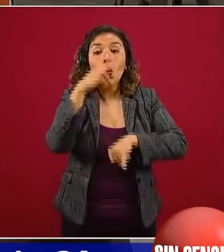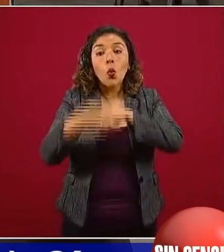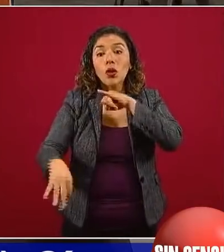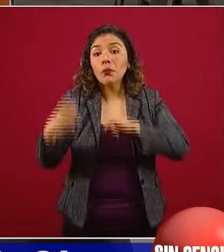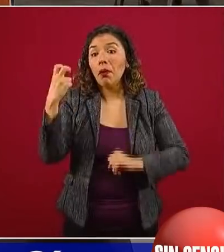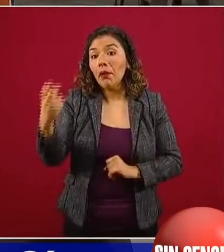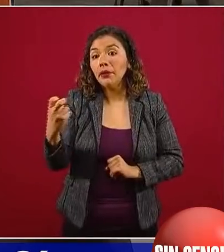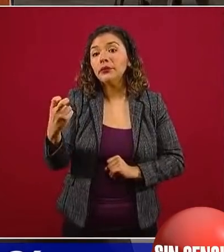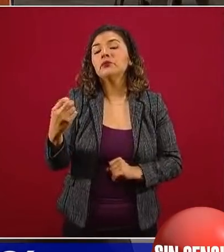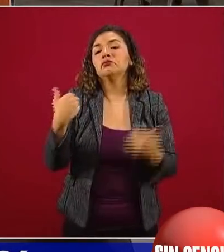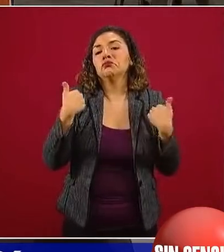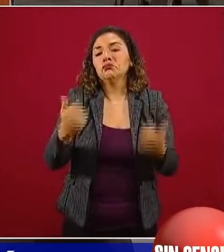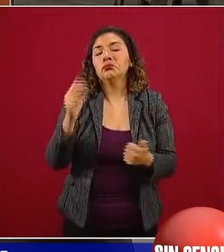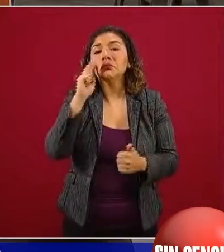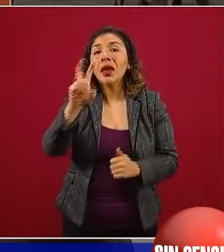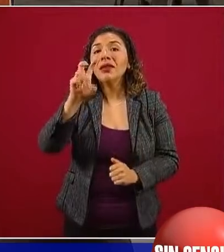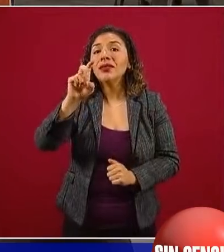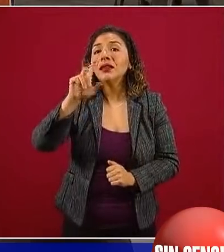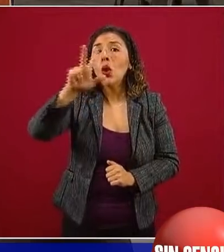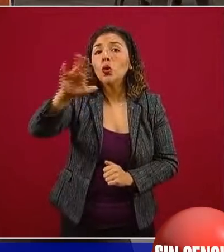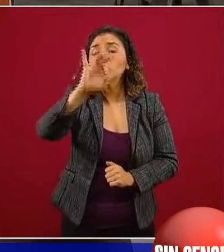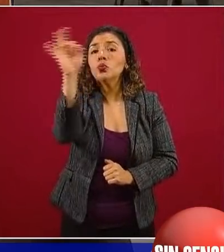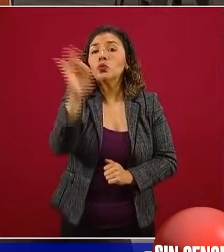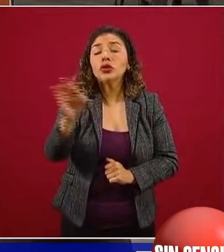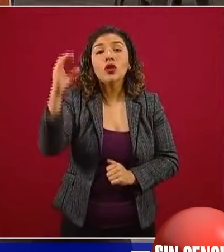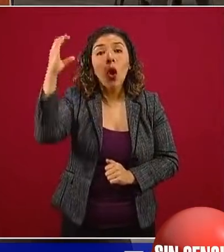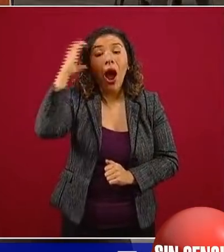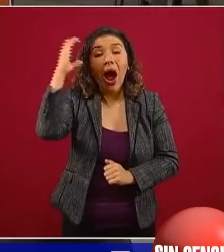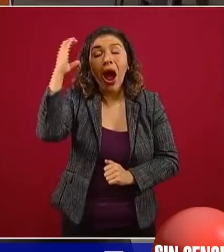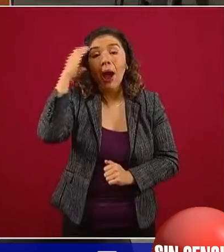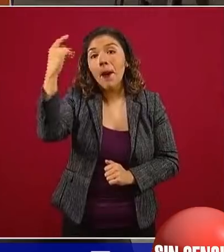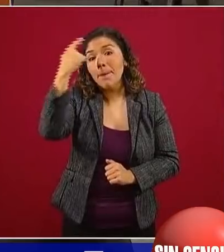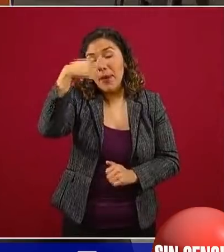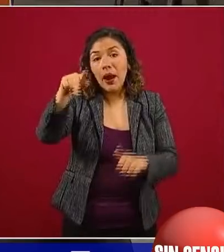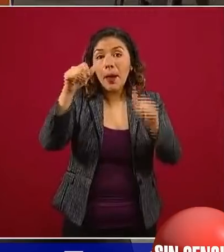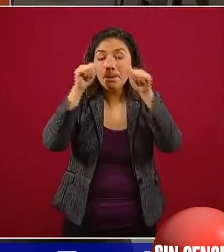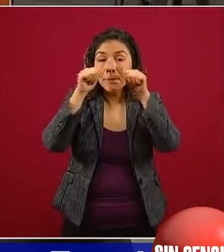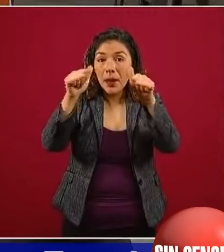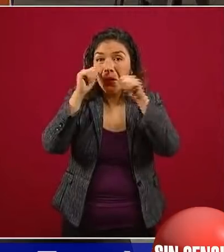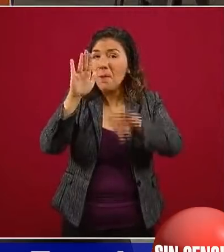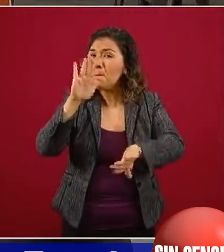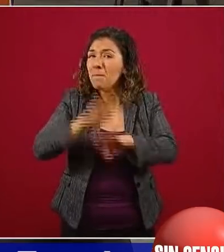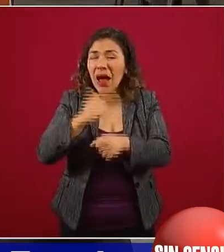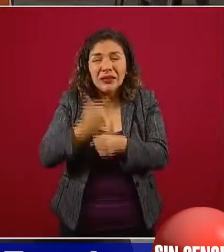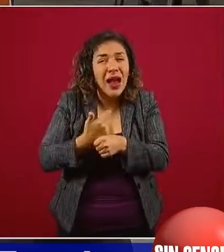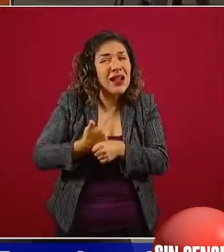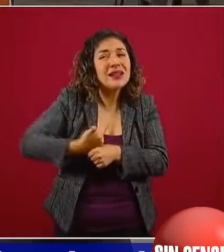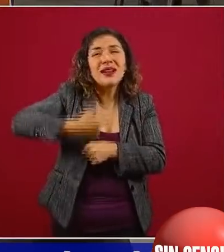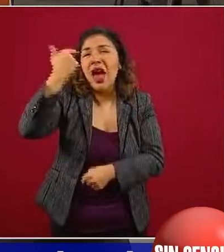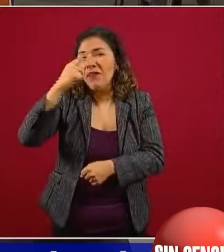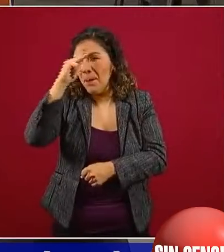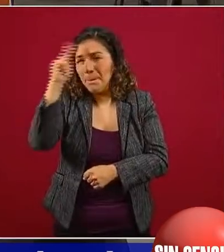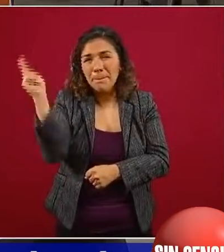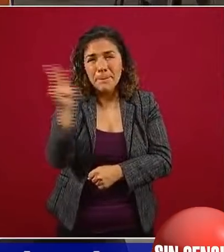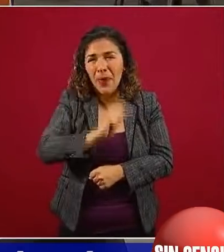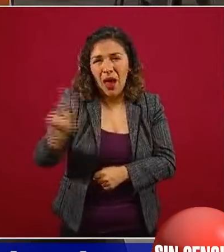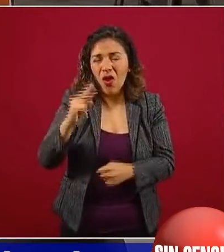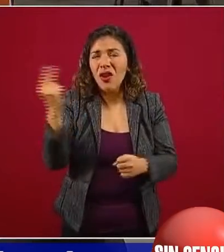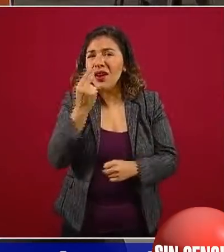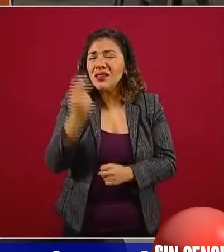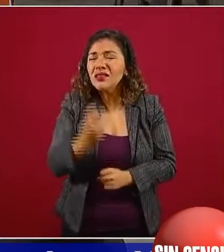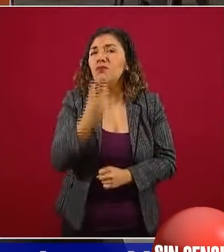última podemos ver que 38% de las camas destinadas a personas críticamente enfermas, es decir, personas que